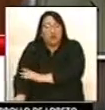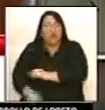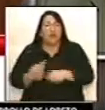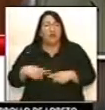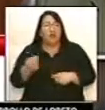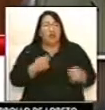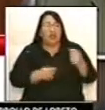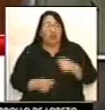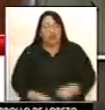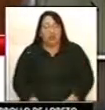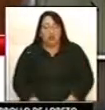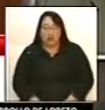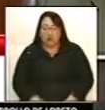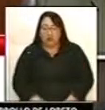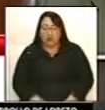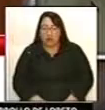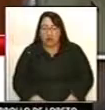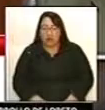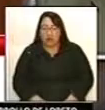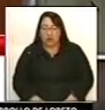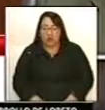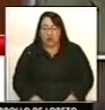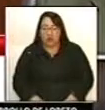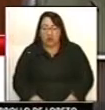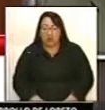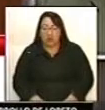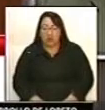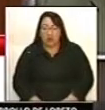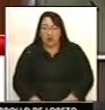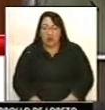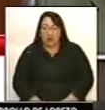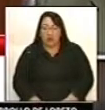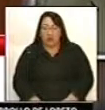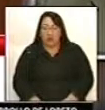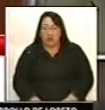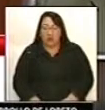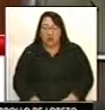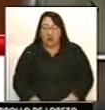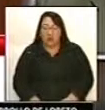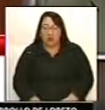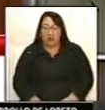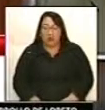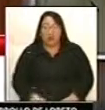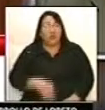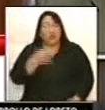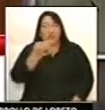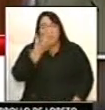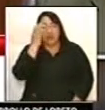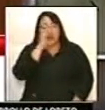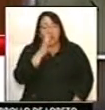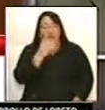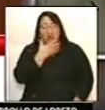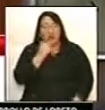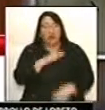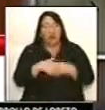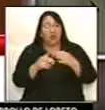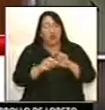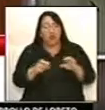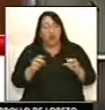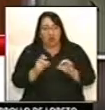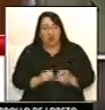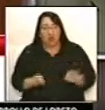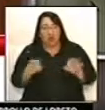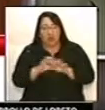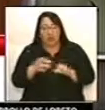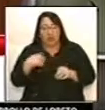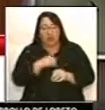negociaciones, siempre buscando lo mejor para la población. Y eso es lo más importante que